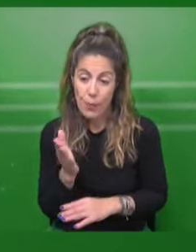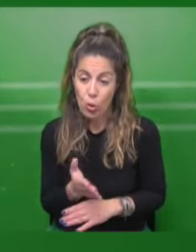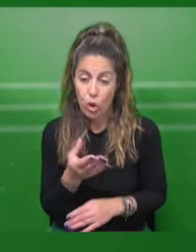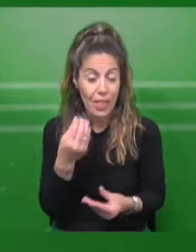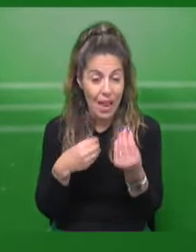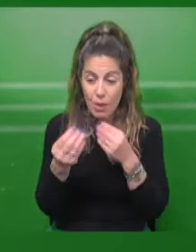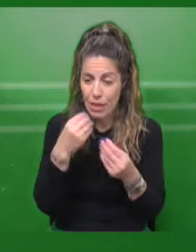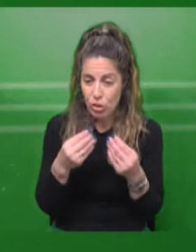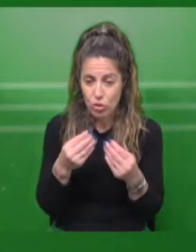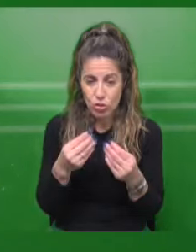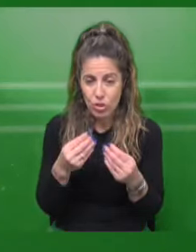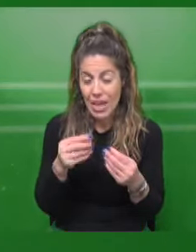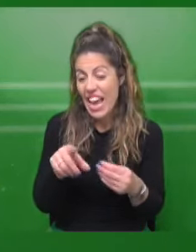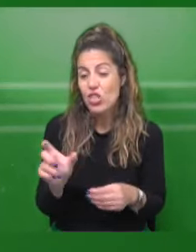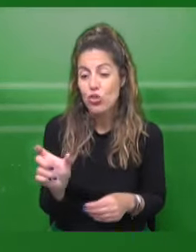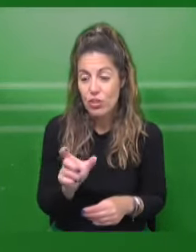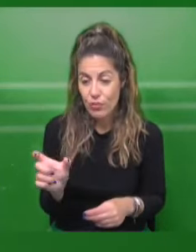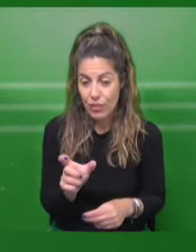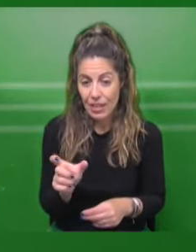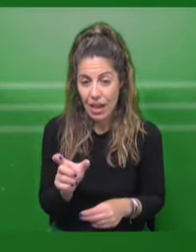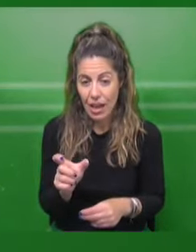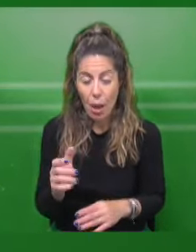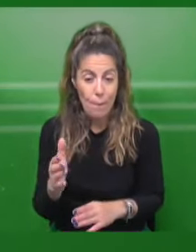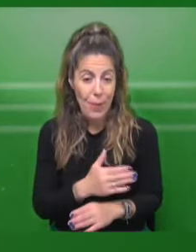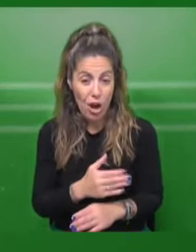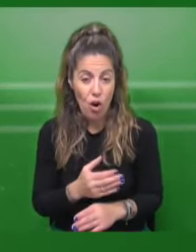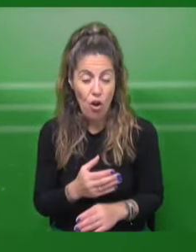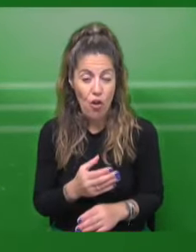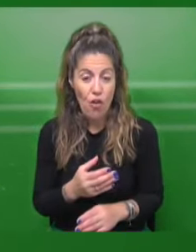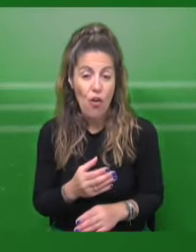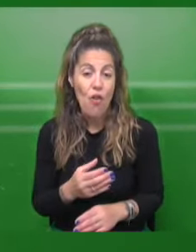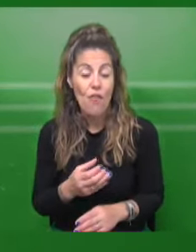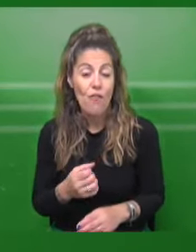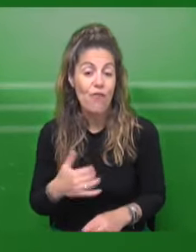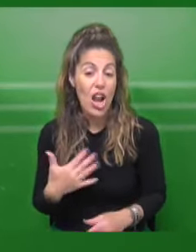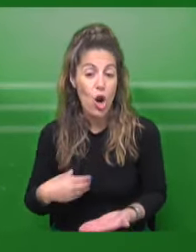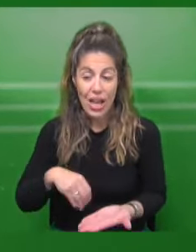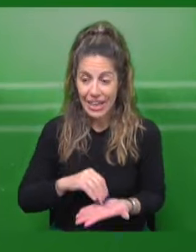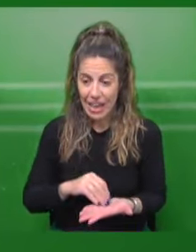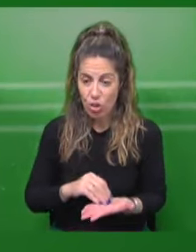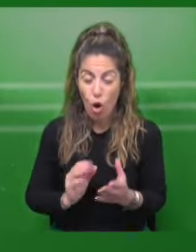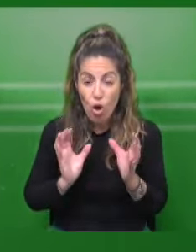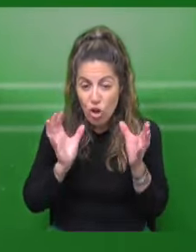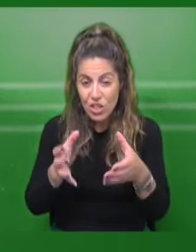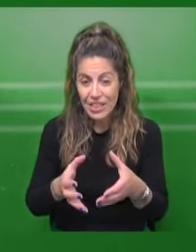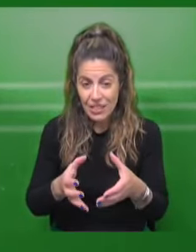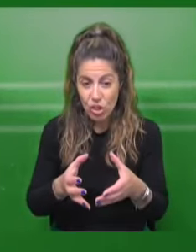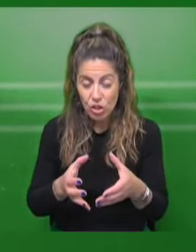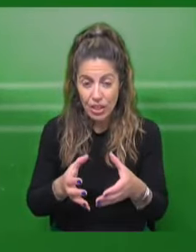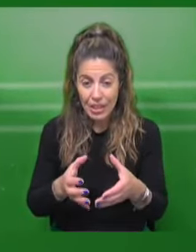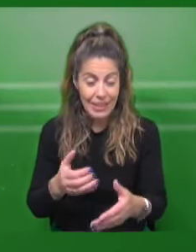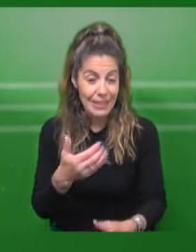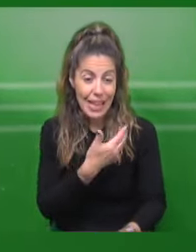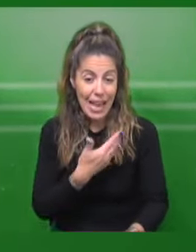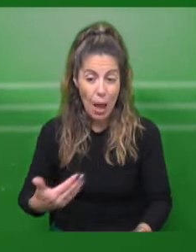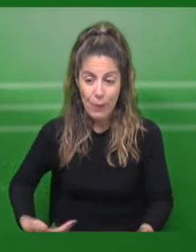alimentos Y eso significa bajo valor agregado significa concentración de la propiedad en pocas manos porque